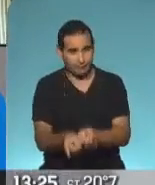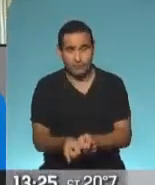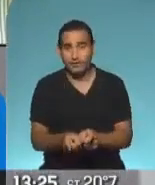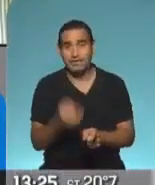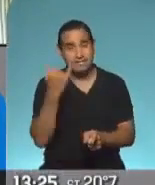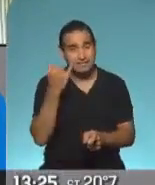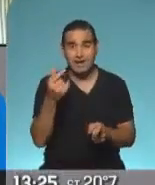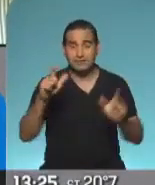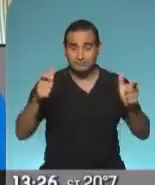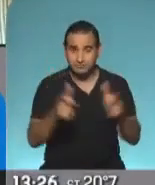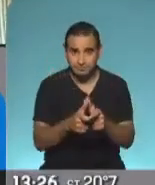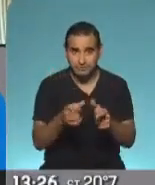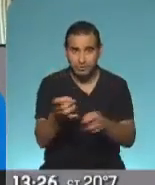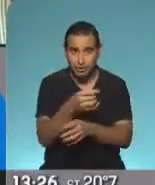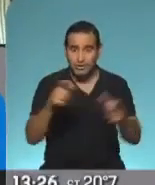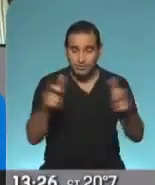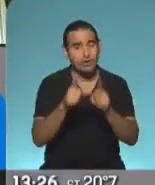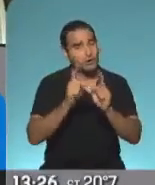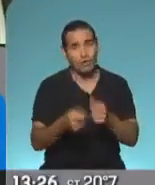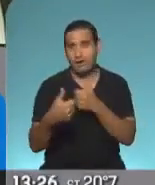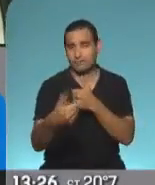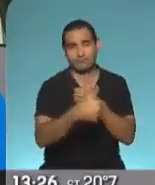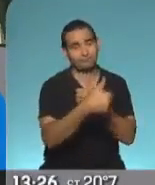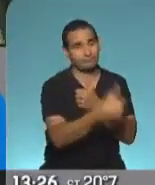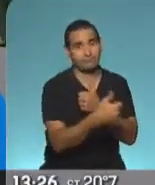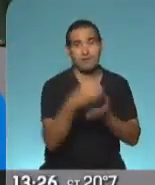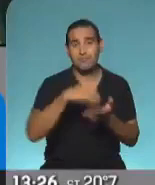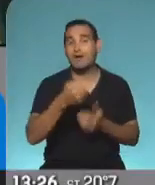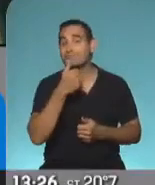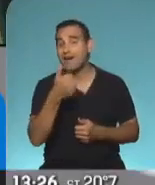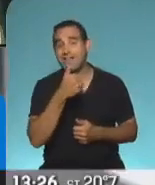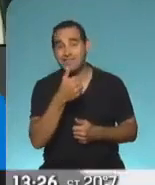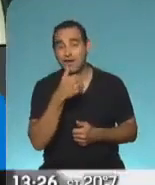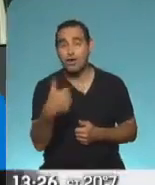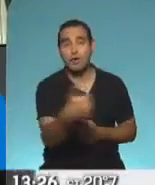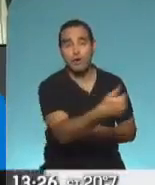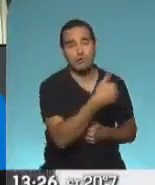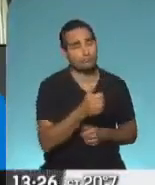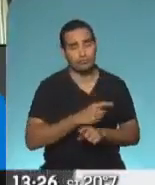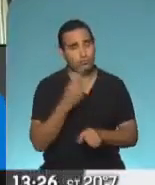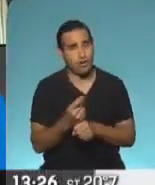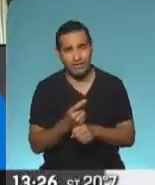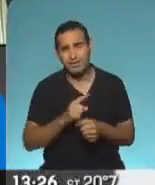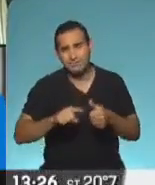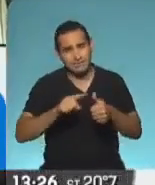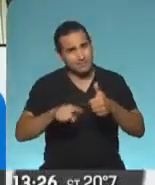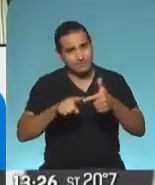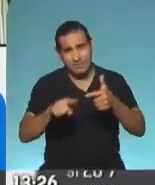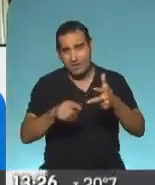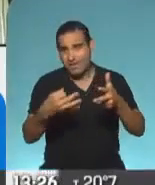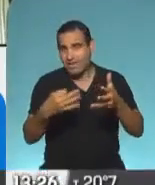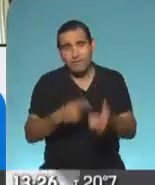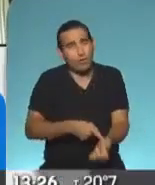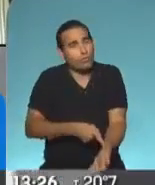ya tengamos menos casos de coronavirus. Nuestro tradicional mate no lo vamos a poder compartir por un tiempo. Es decir, hay una cantidad de cosas que vamos a tener